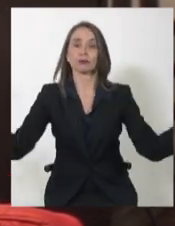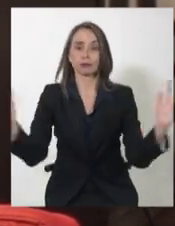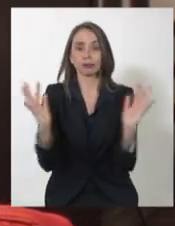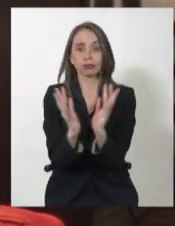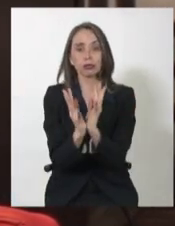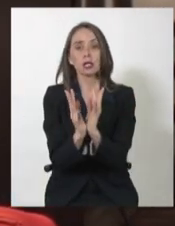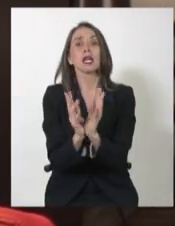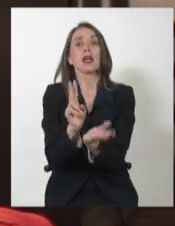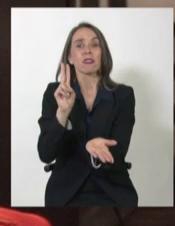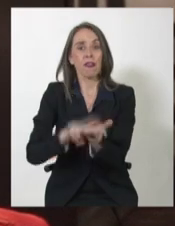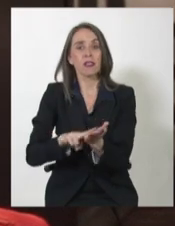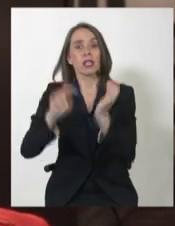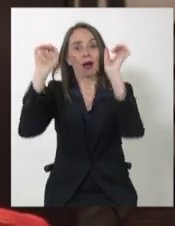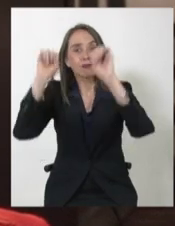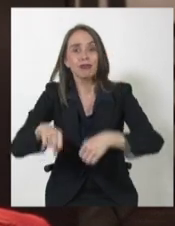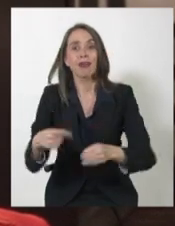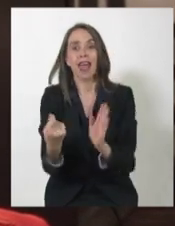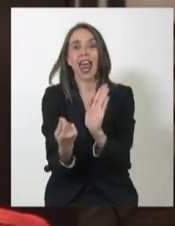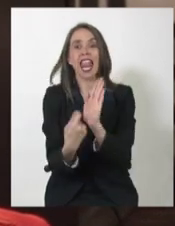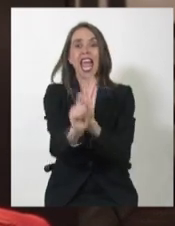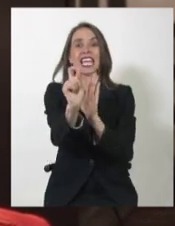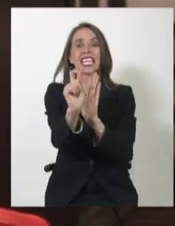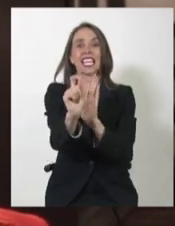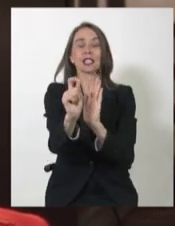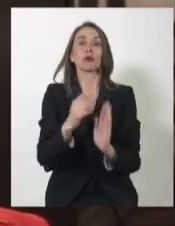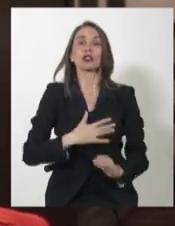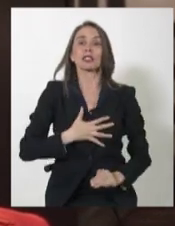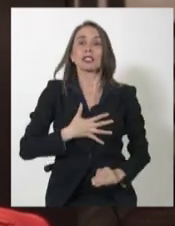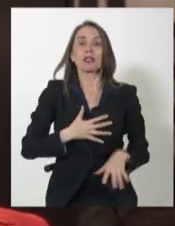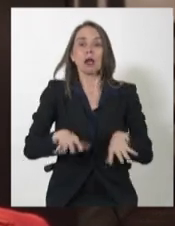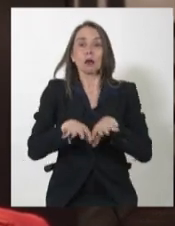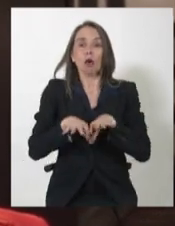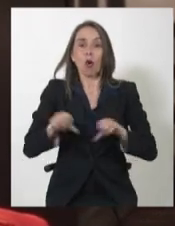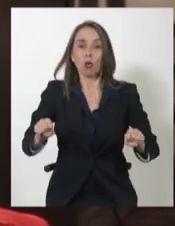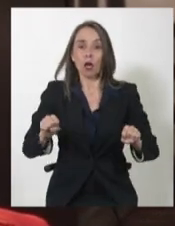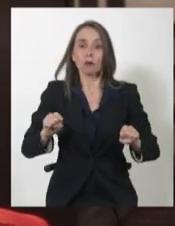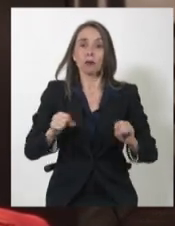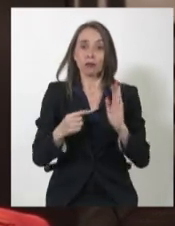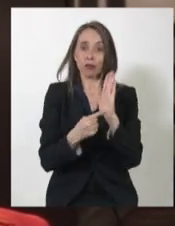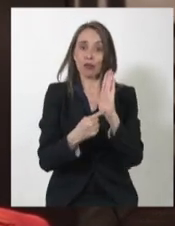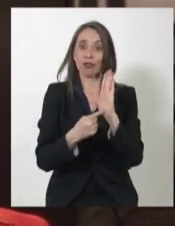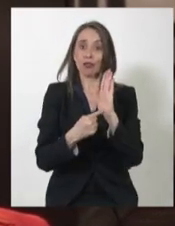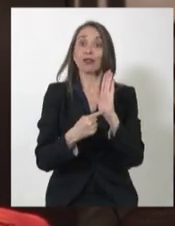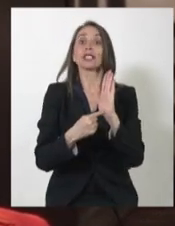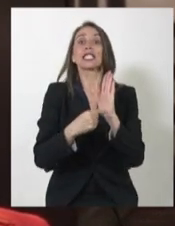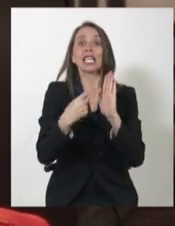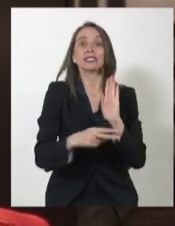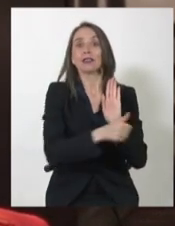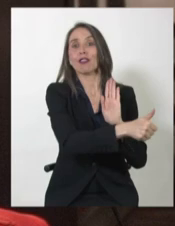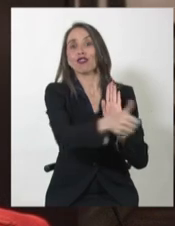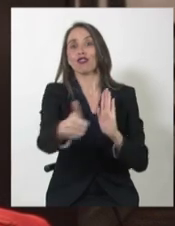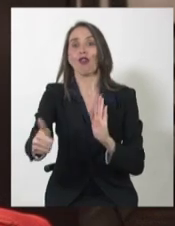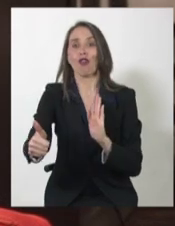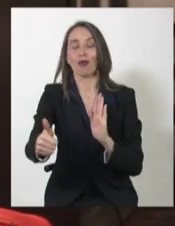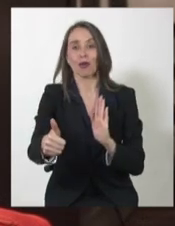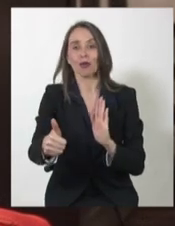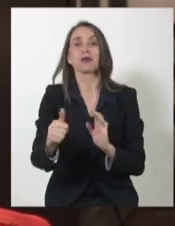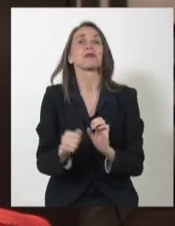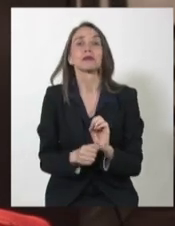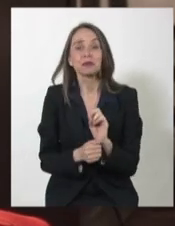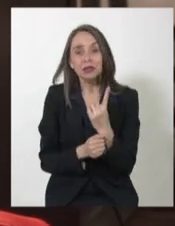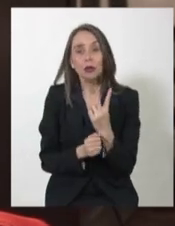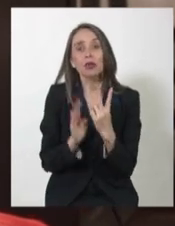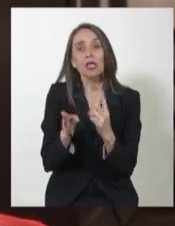verdadera legitimidad y que lo sintamos un pacto de todos. En segundo lugar, yo creo que